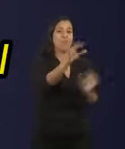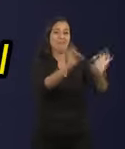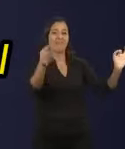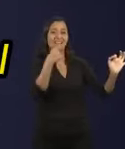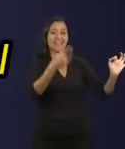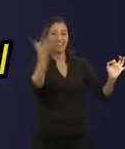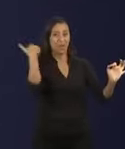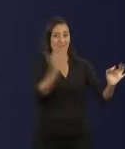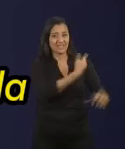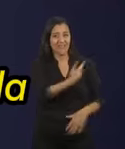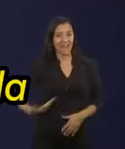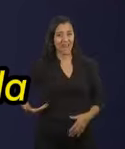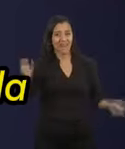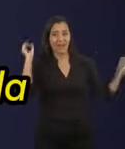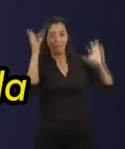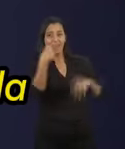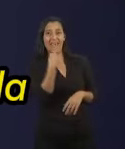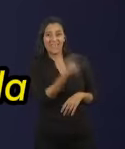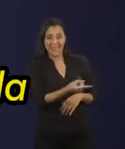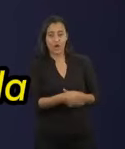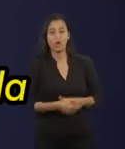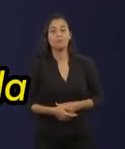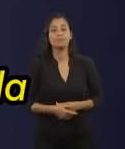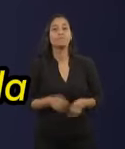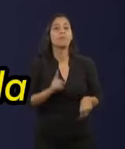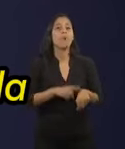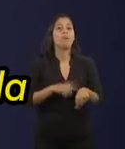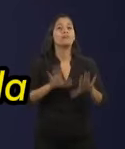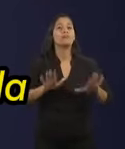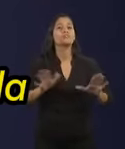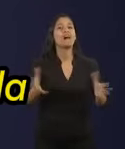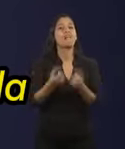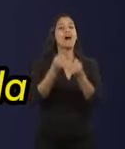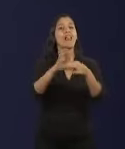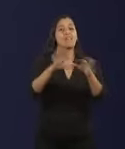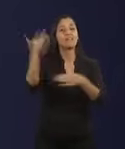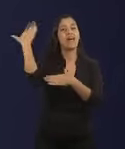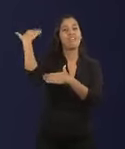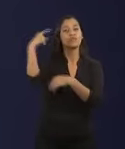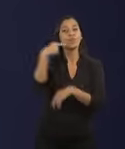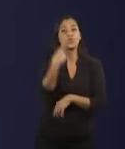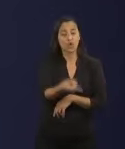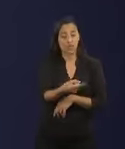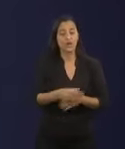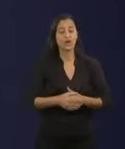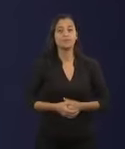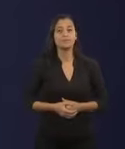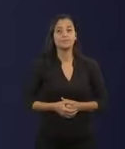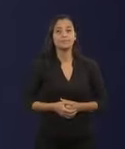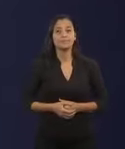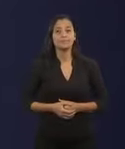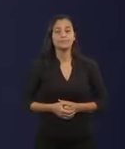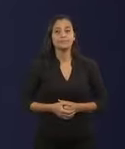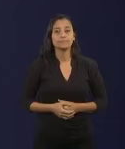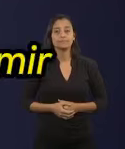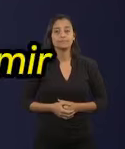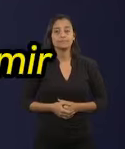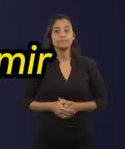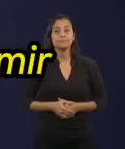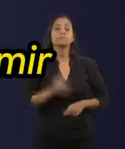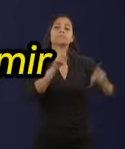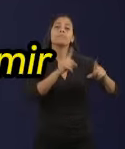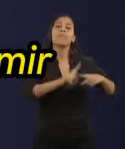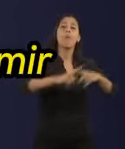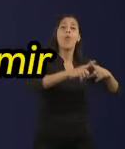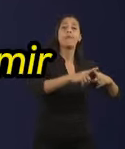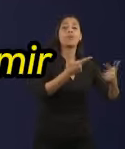dijo el presidente ayer en su en su discurso en la allí en la en la fundación libertad eh Me